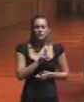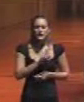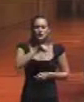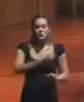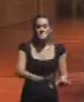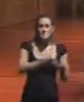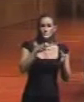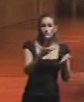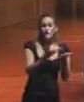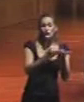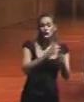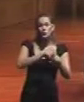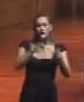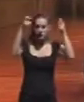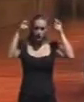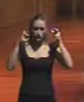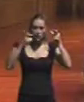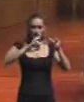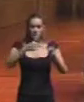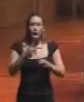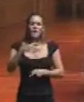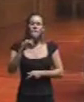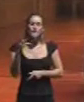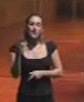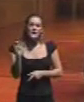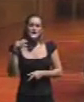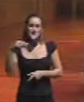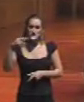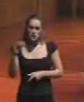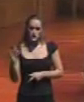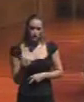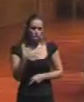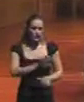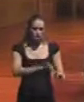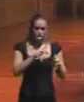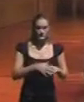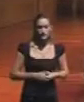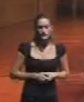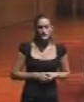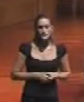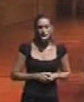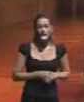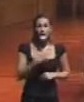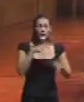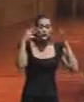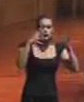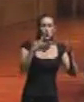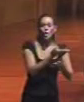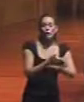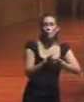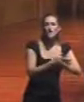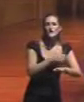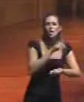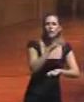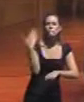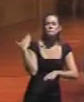propuesta de nombramiento como doctor honoris causa del profesor Francisco Michavila Pitarch. El Consejo de Gobierno ha celebrado 11